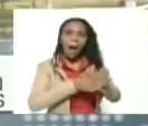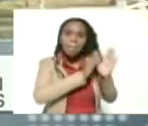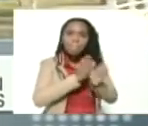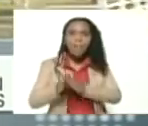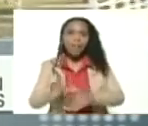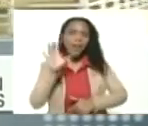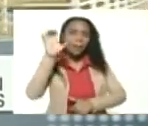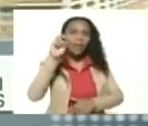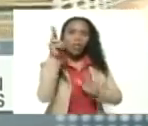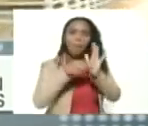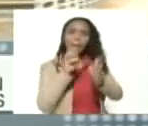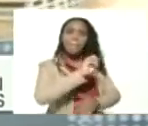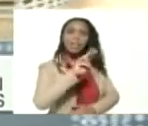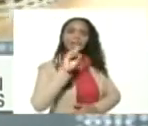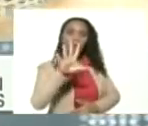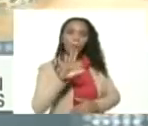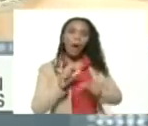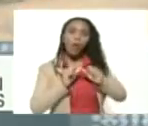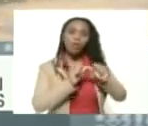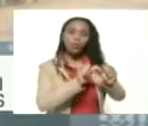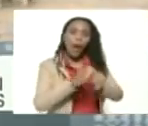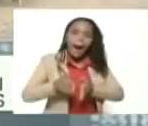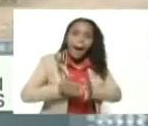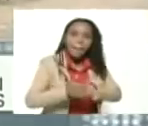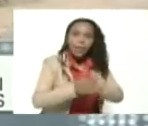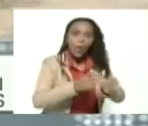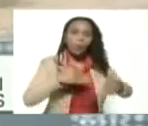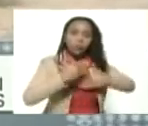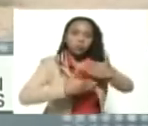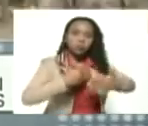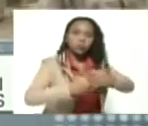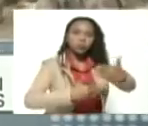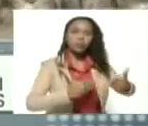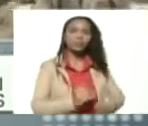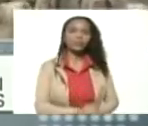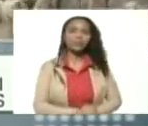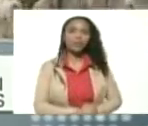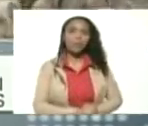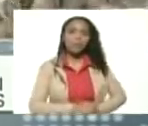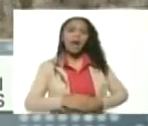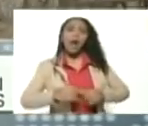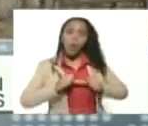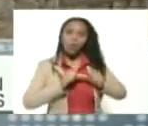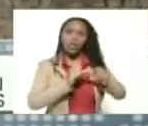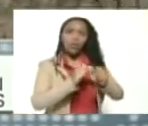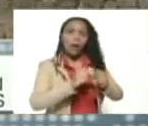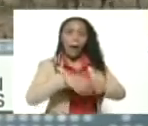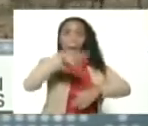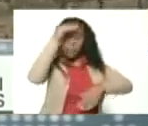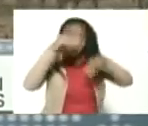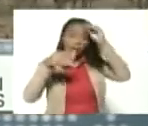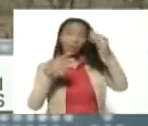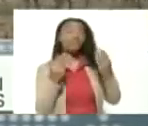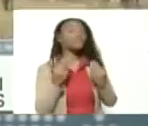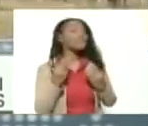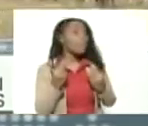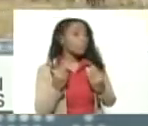patria 2025 para continuar el camino productivo, para continuar y aprender a hacer